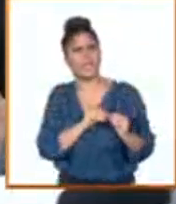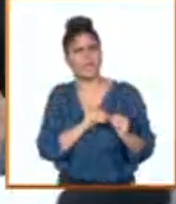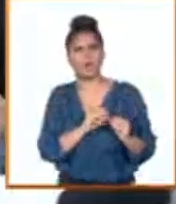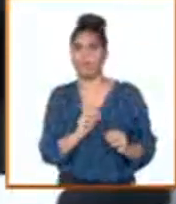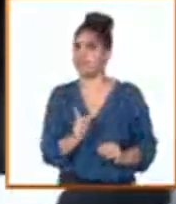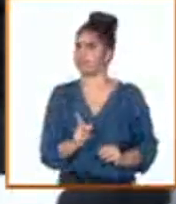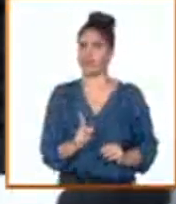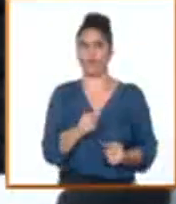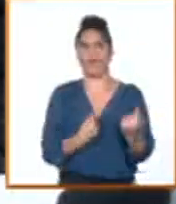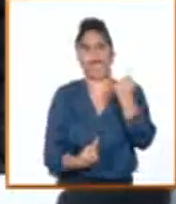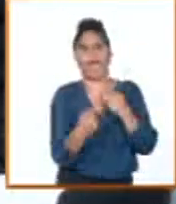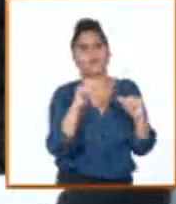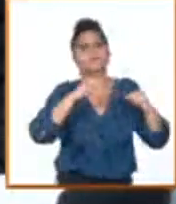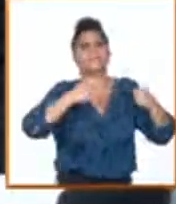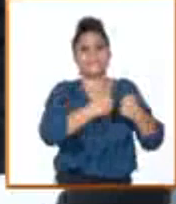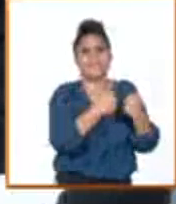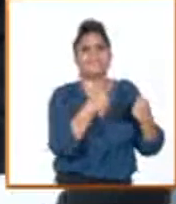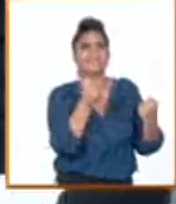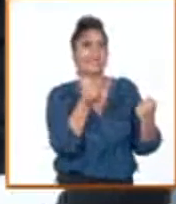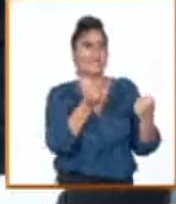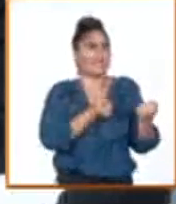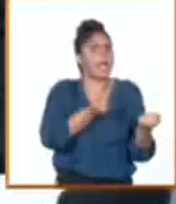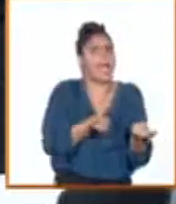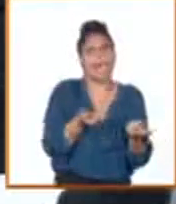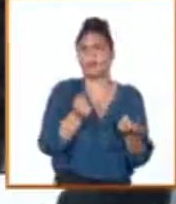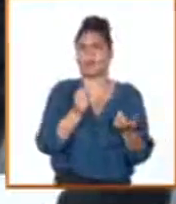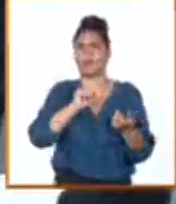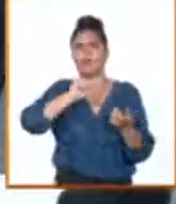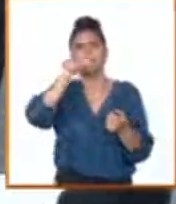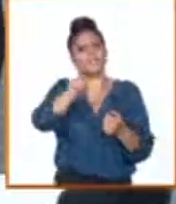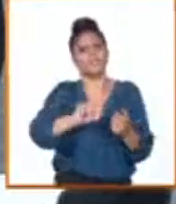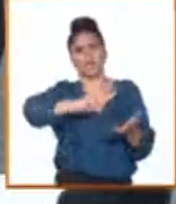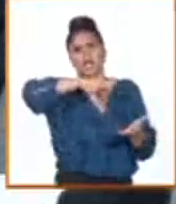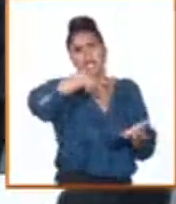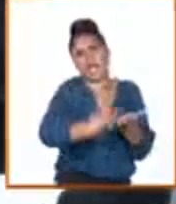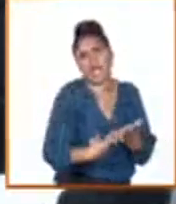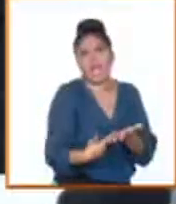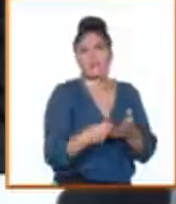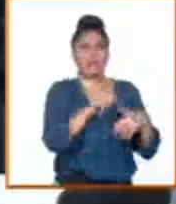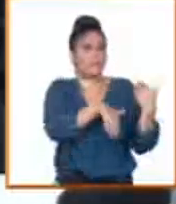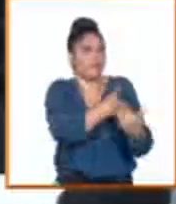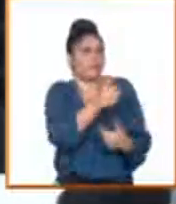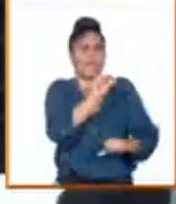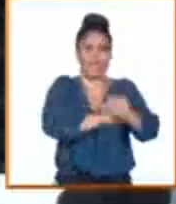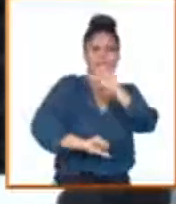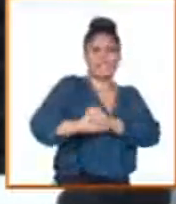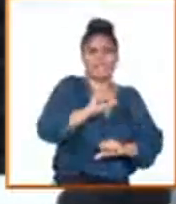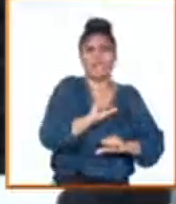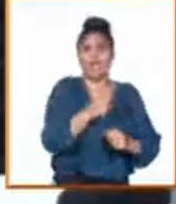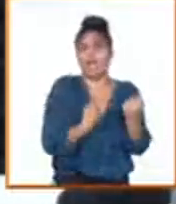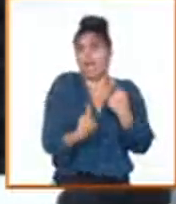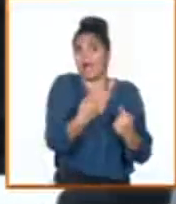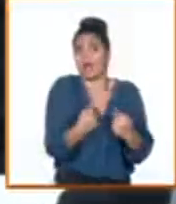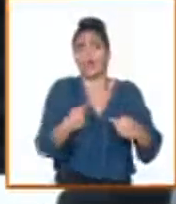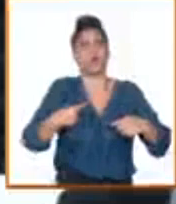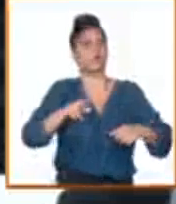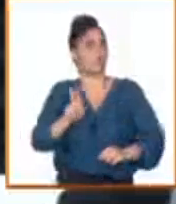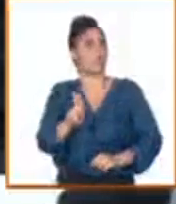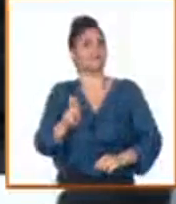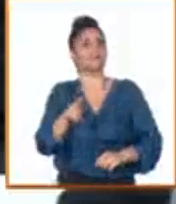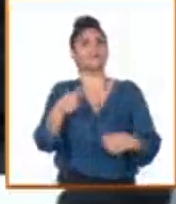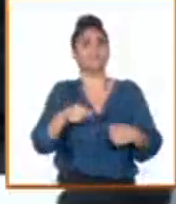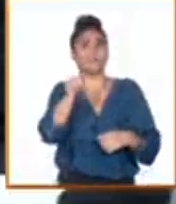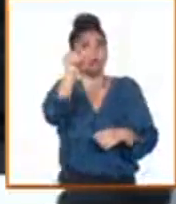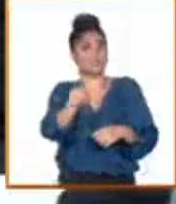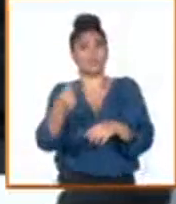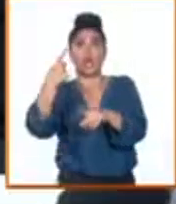en educación primaria, tiene que ser educación en la secundaria, tiene que ser educación hasta la universidad y seguirlo hacia los